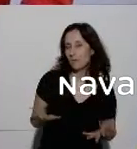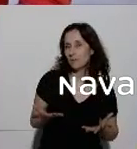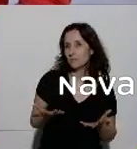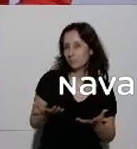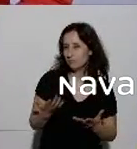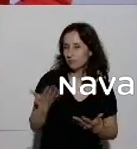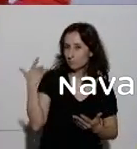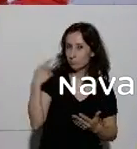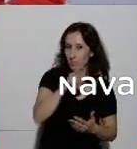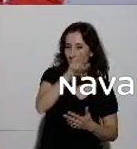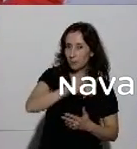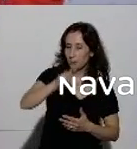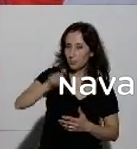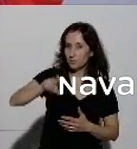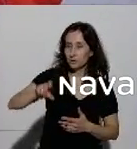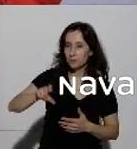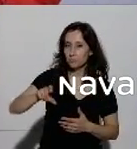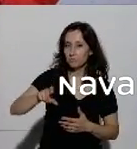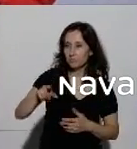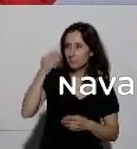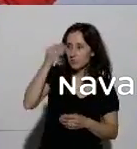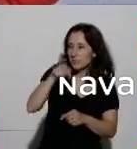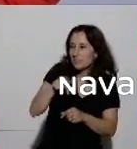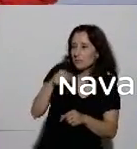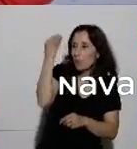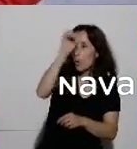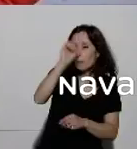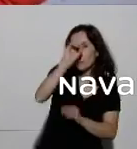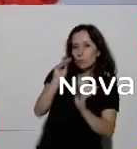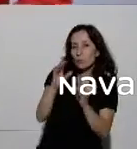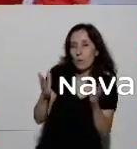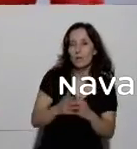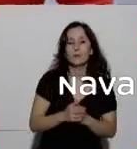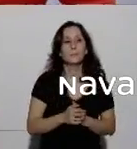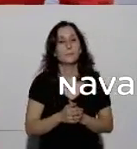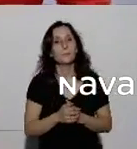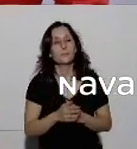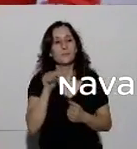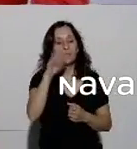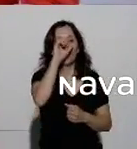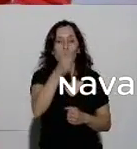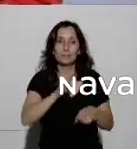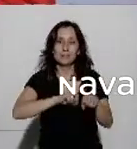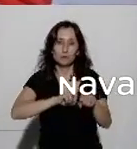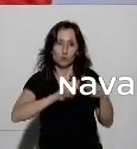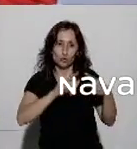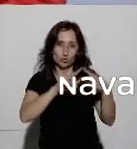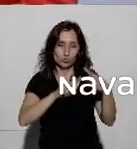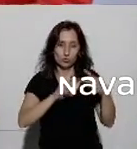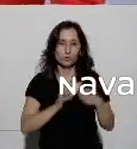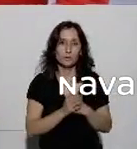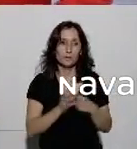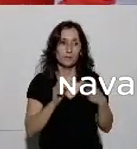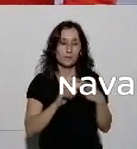verdad esas personas que se dedicaban, que creéis, en el pueblo? Pues mira, hay dos tipos de brujas. Hay